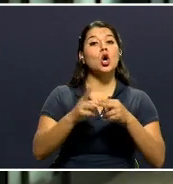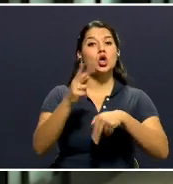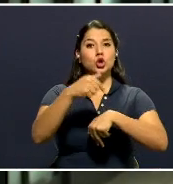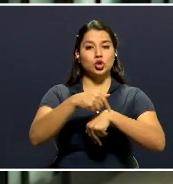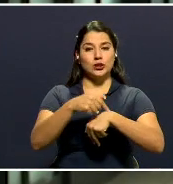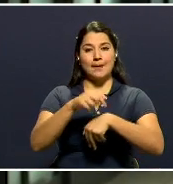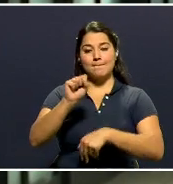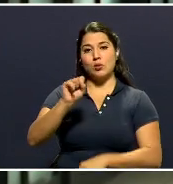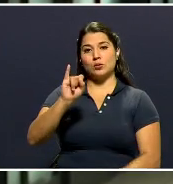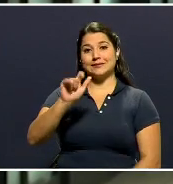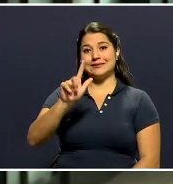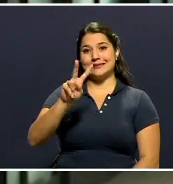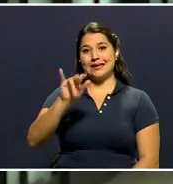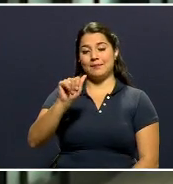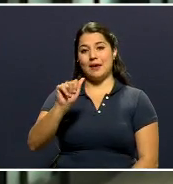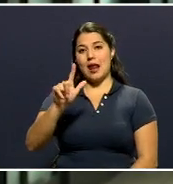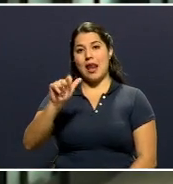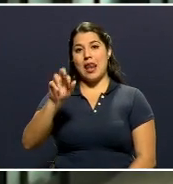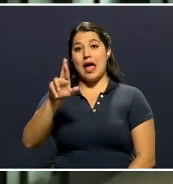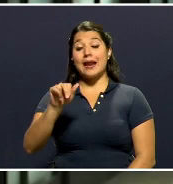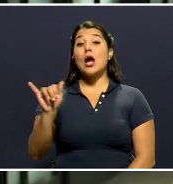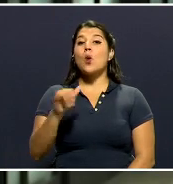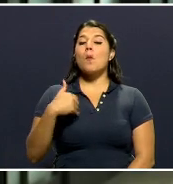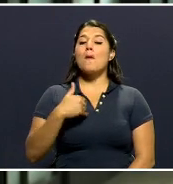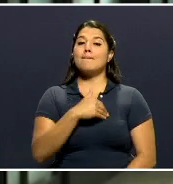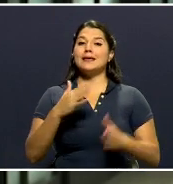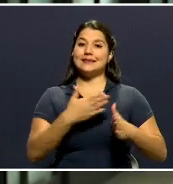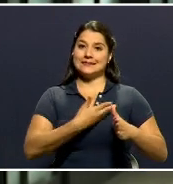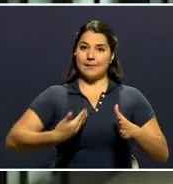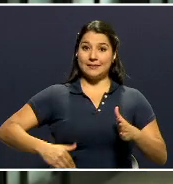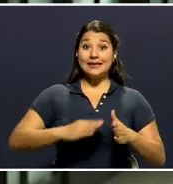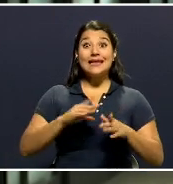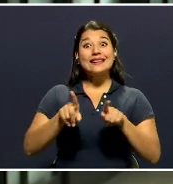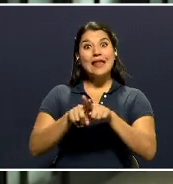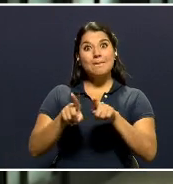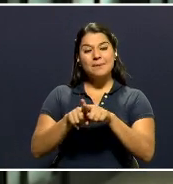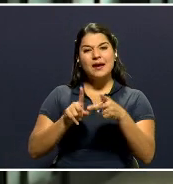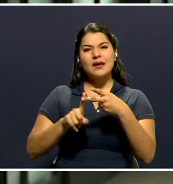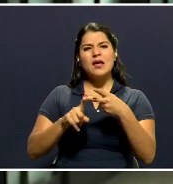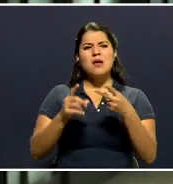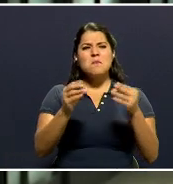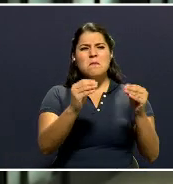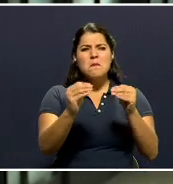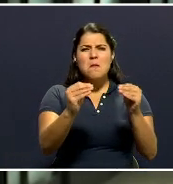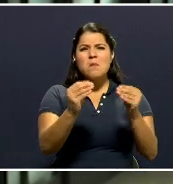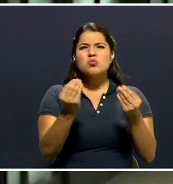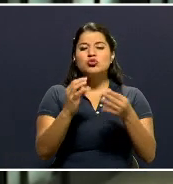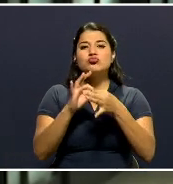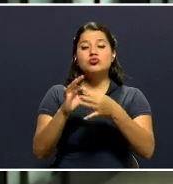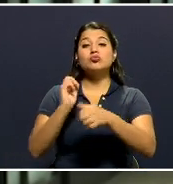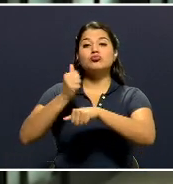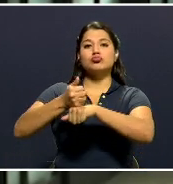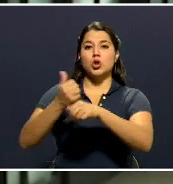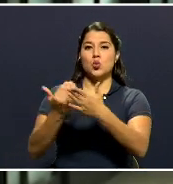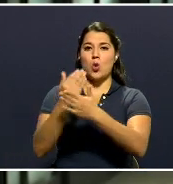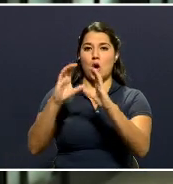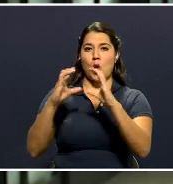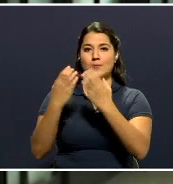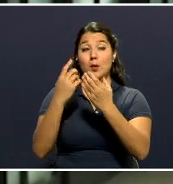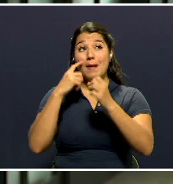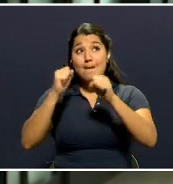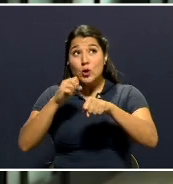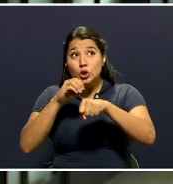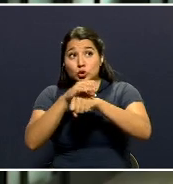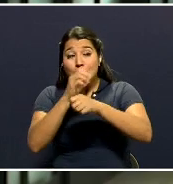menos durante los próximos 2 meses, así como la comisión que se creó para poder pues orientar un poco más al presidente en